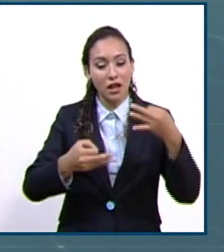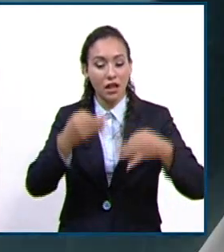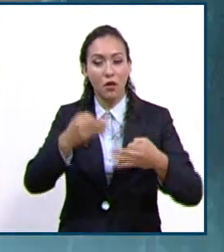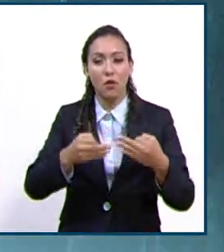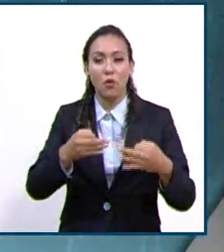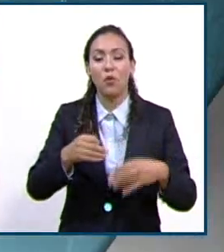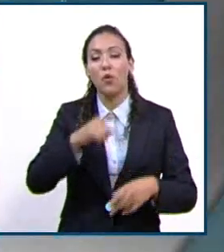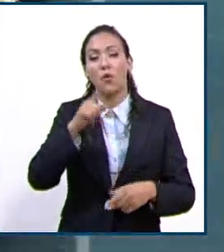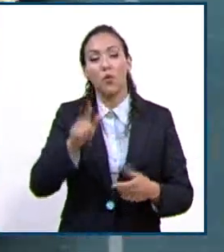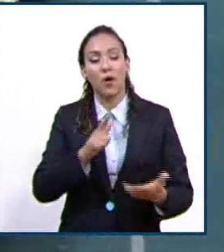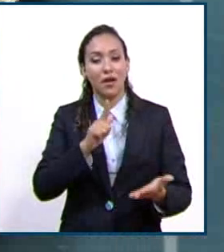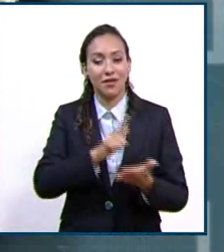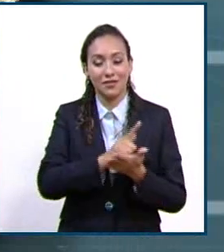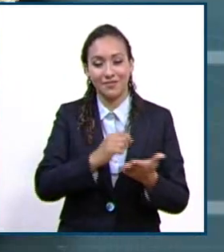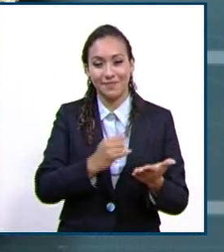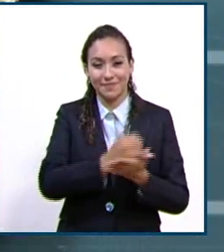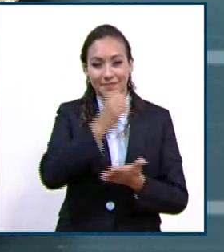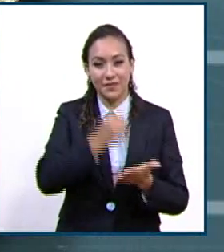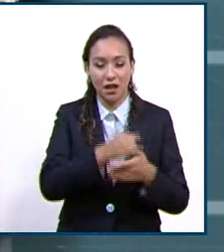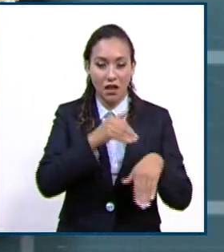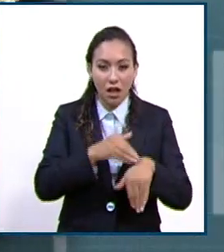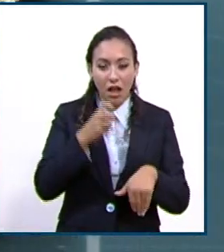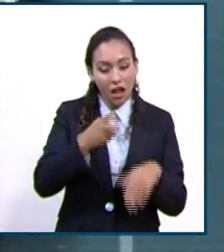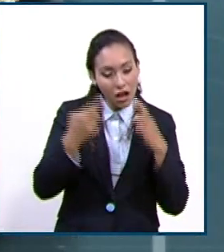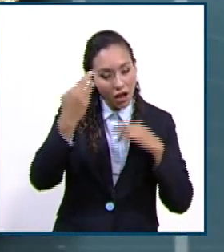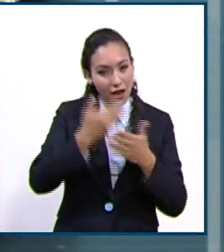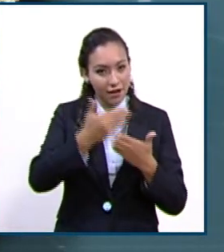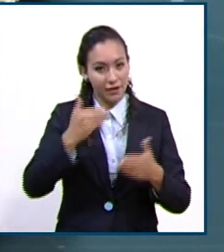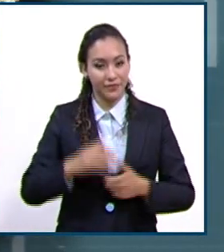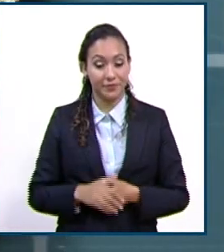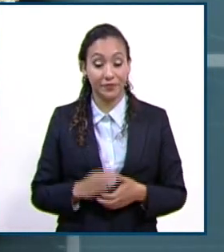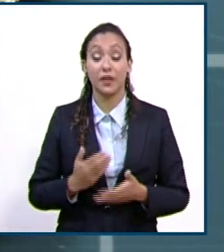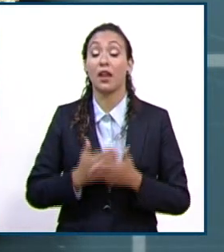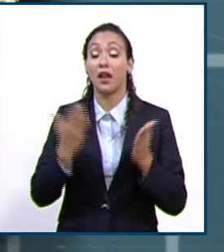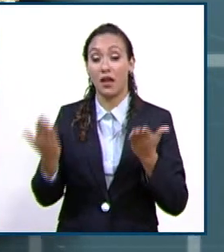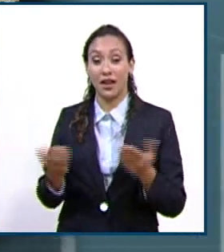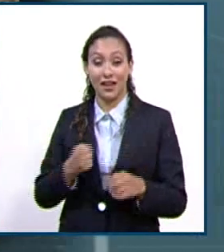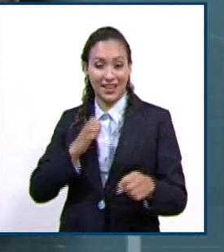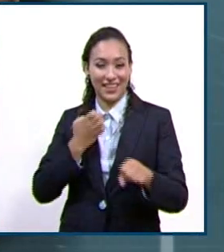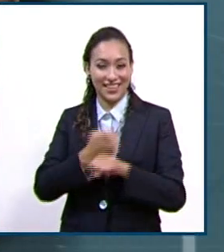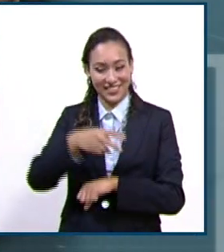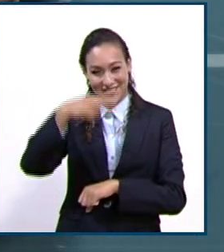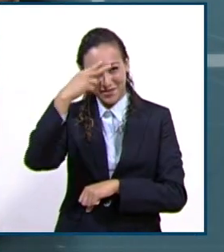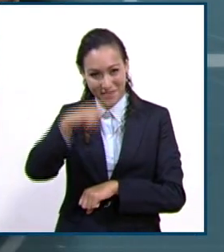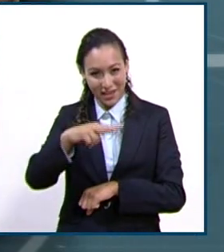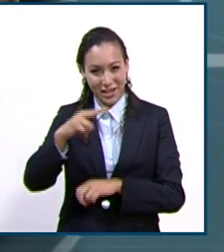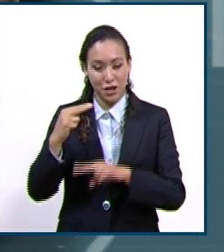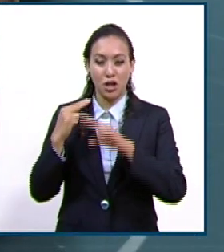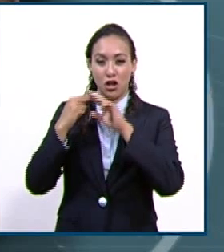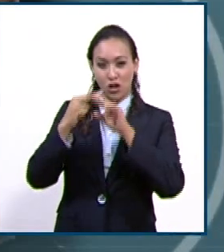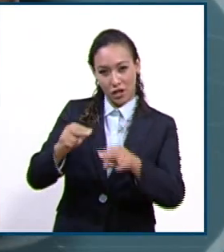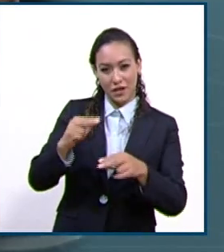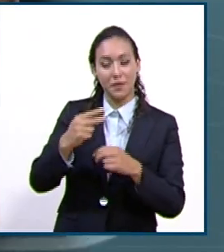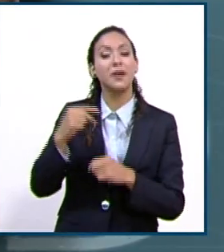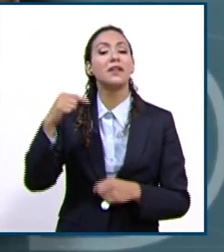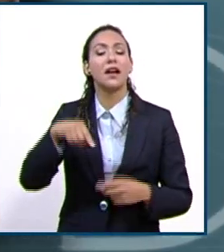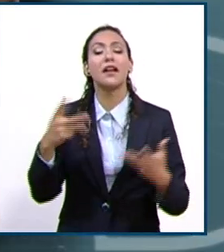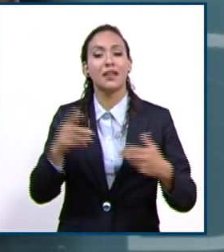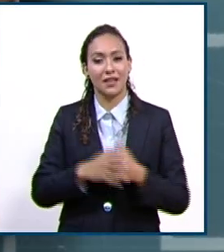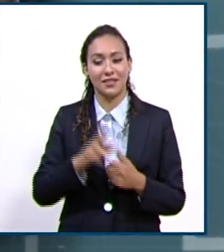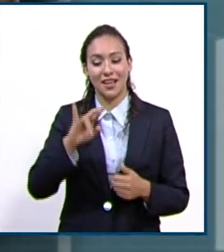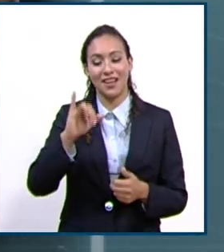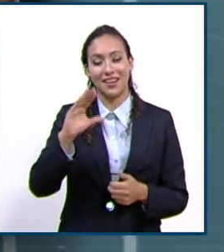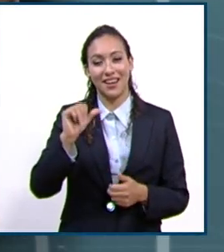sentencias. En el marco del Bicentenario del Estado de México, el magistrado presidente del Poder Judicial Estatal, Ricardo